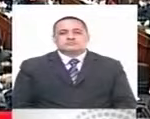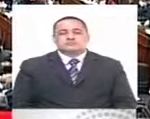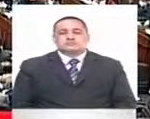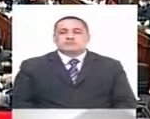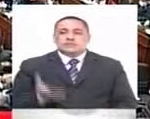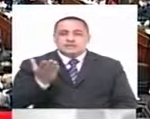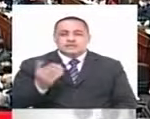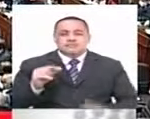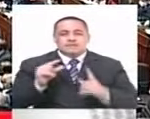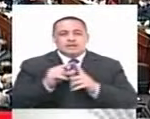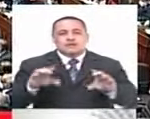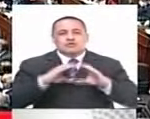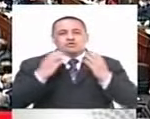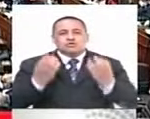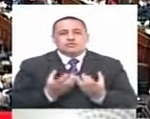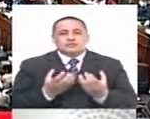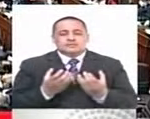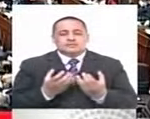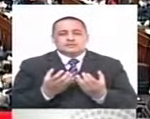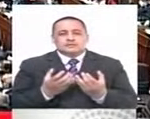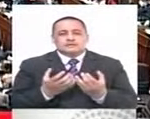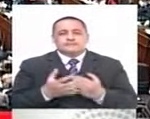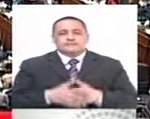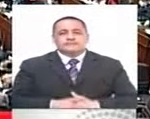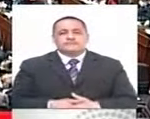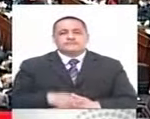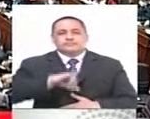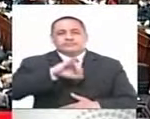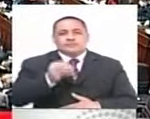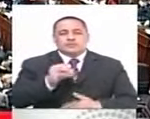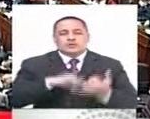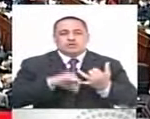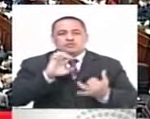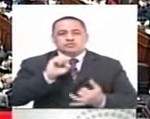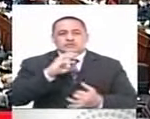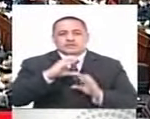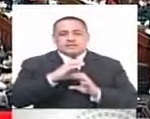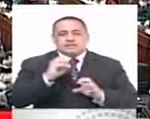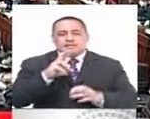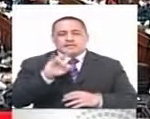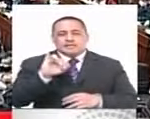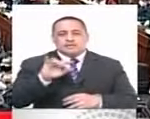Tiene la palabra el congresista José Gerí por 4 minutos.